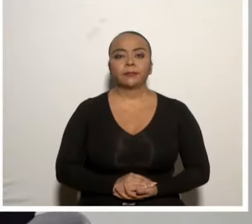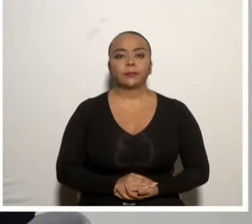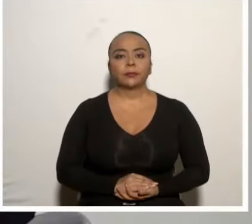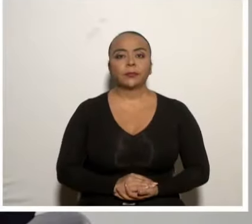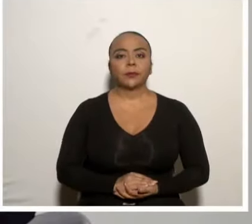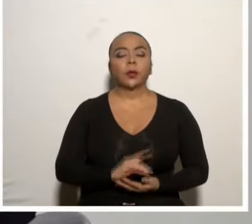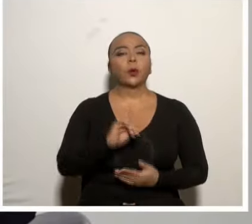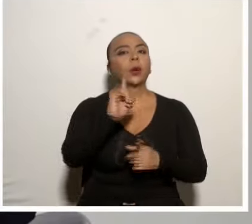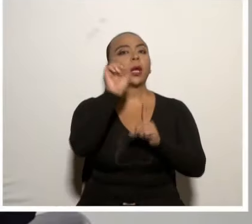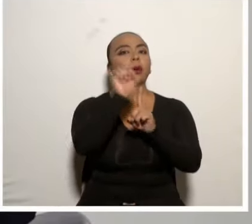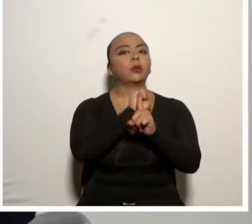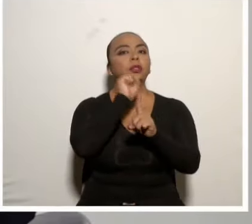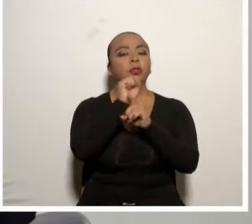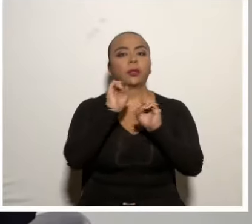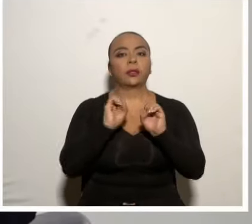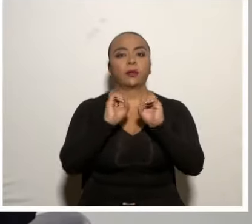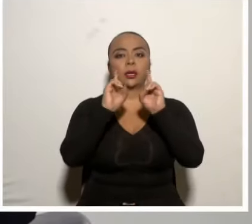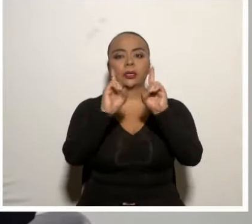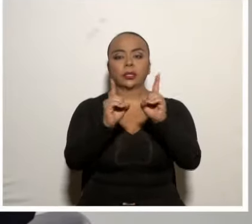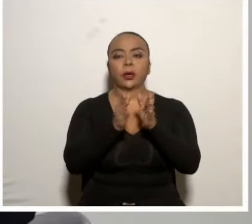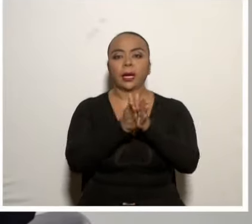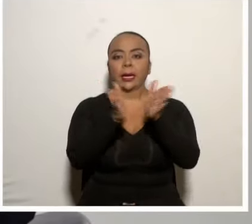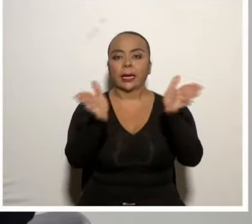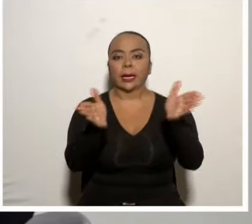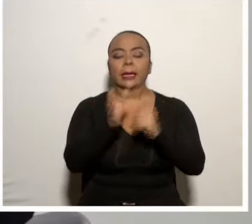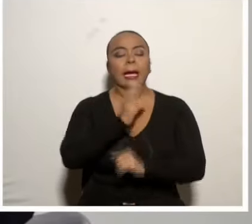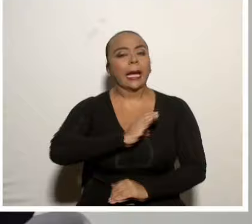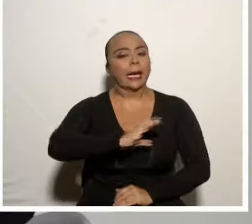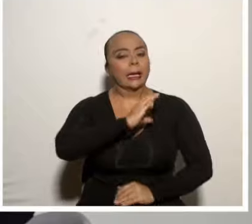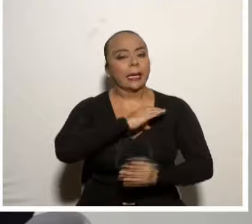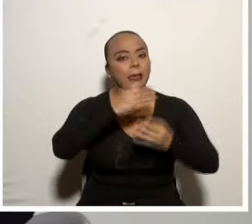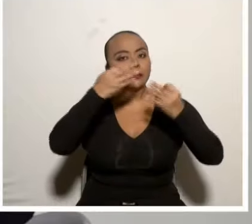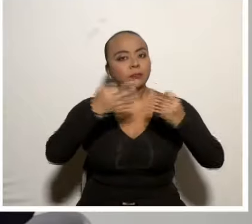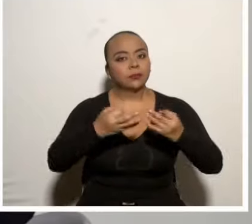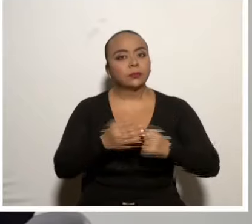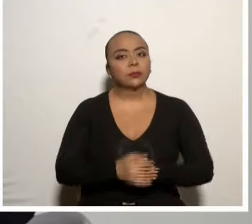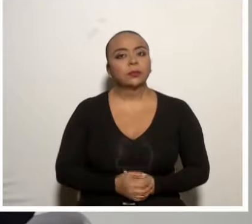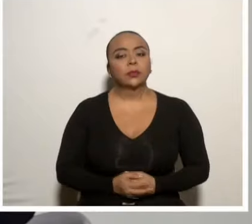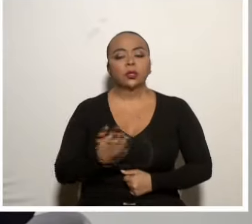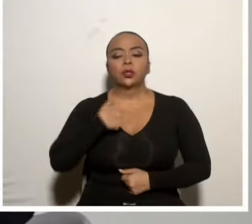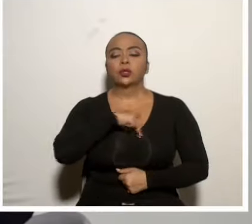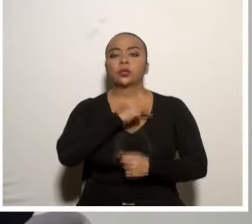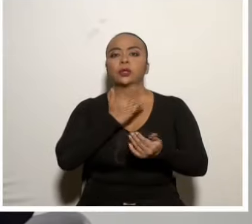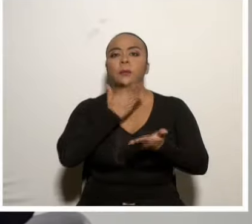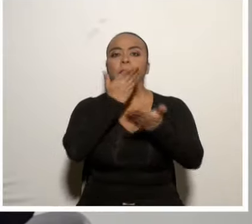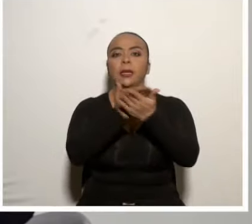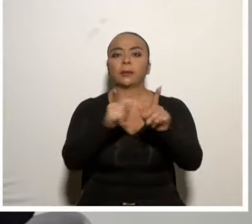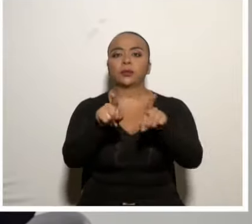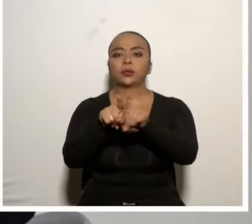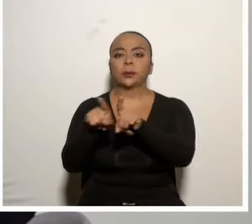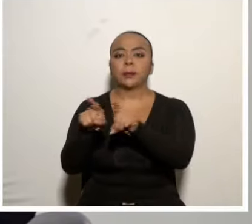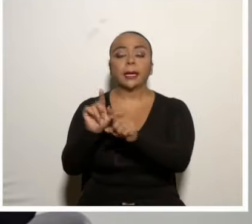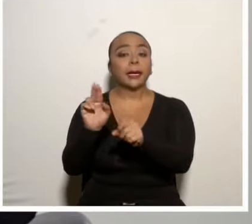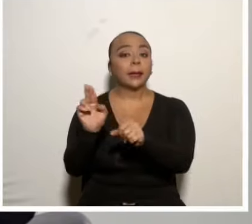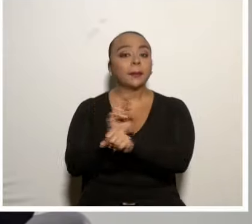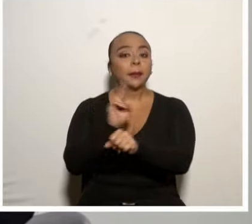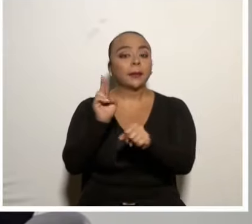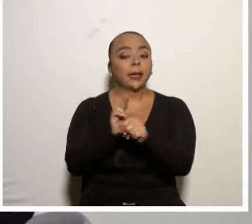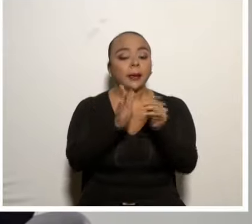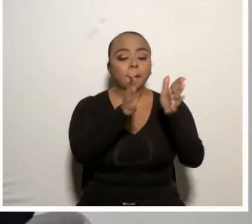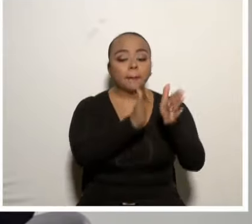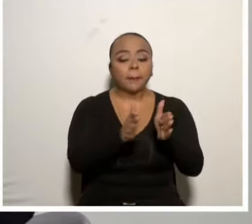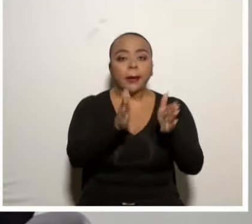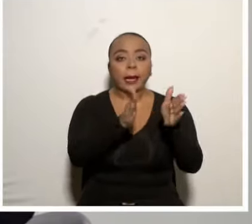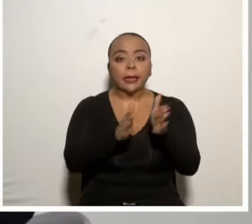una condición de educación en términos generales de calidad. Estamos planteando también implementar planes,